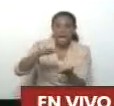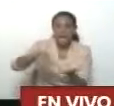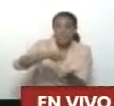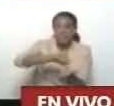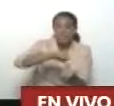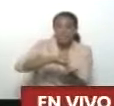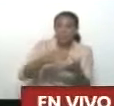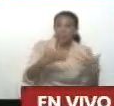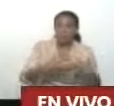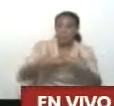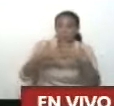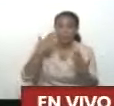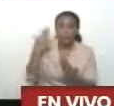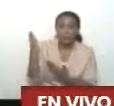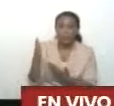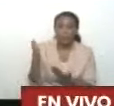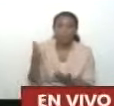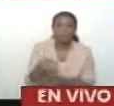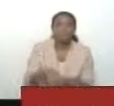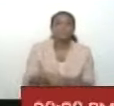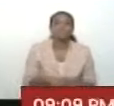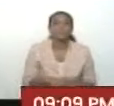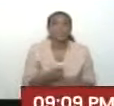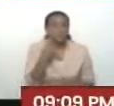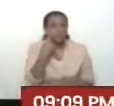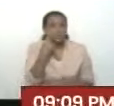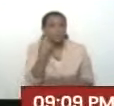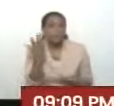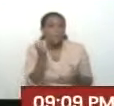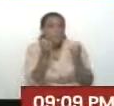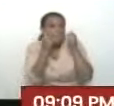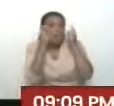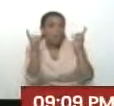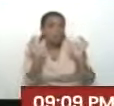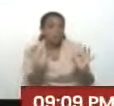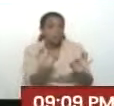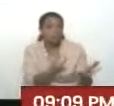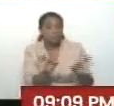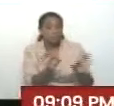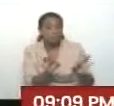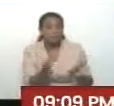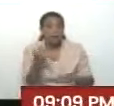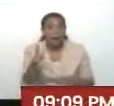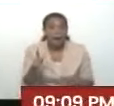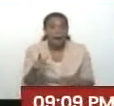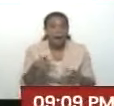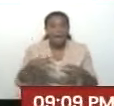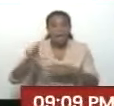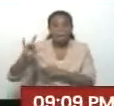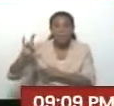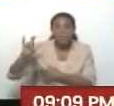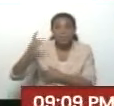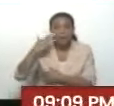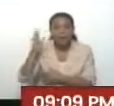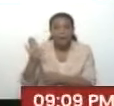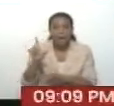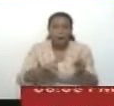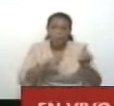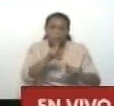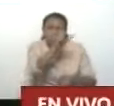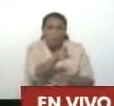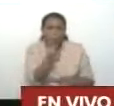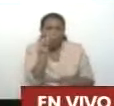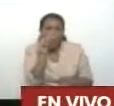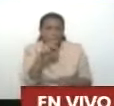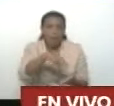Bolívar Llega a Nueva York. Yo vi, mira, era impresionante. No sé si tenemos en el Instagram de